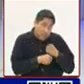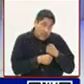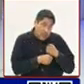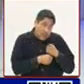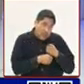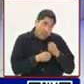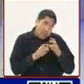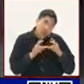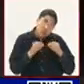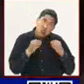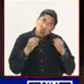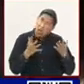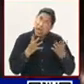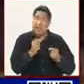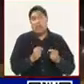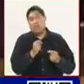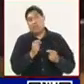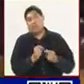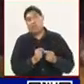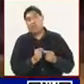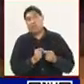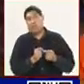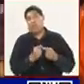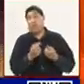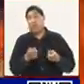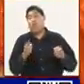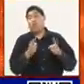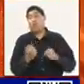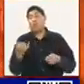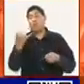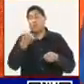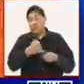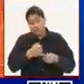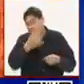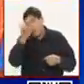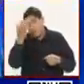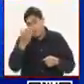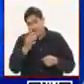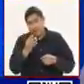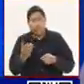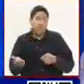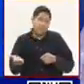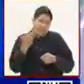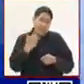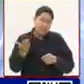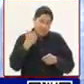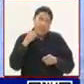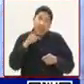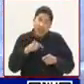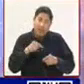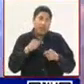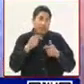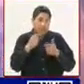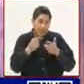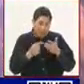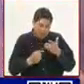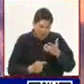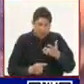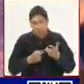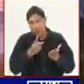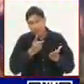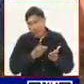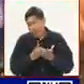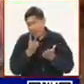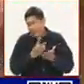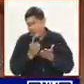No hay algo específico porque todavía al momento de emitir la inscripción o el reclutamiento, en realidad ahí se dan las características y